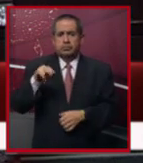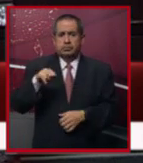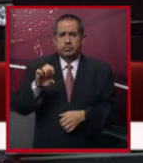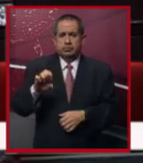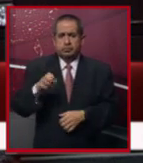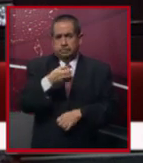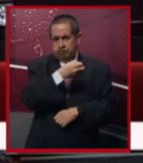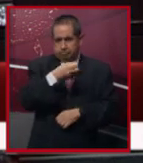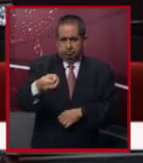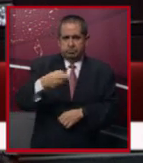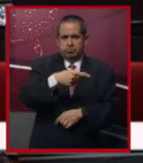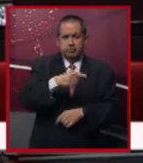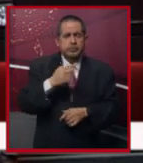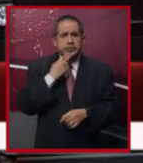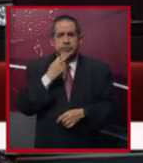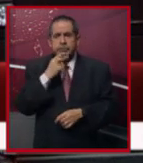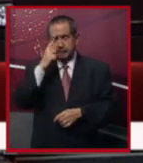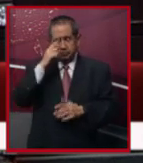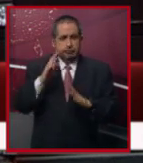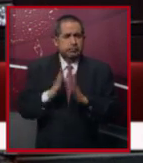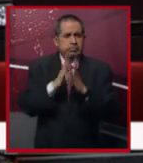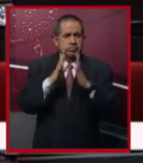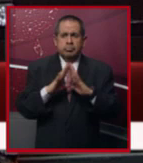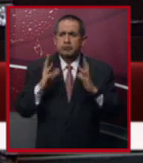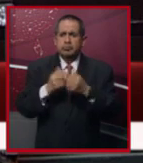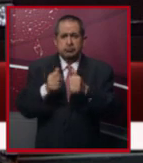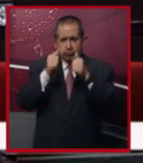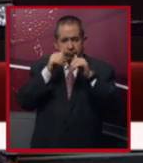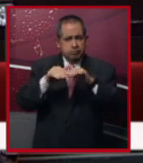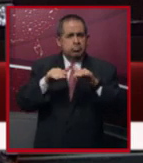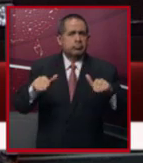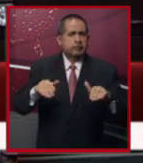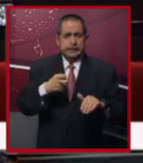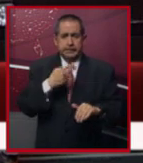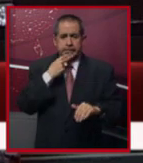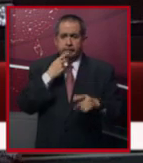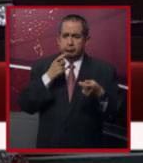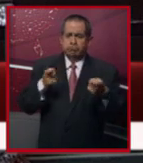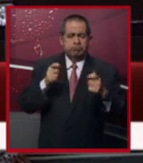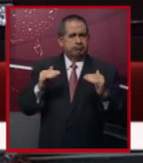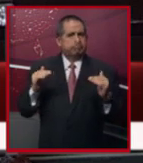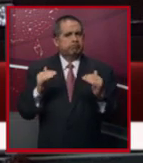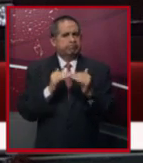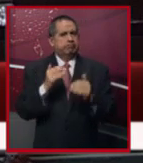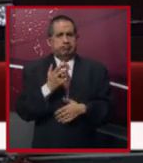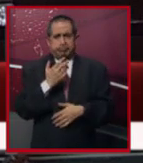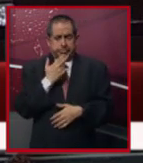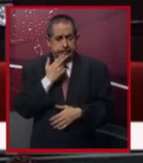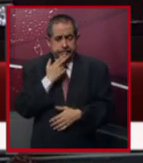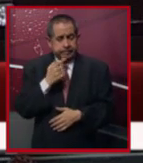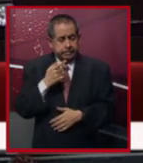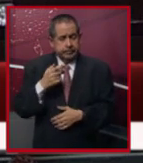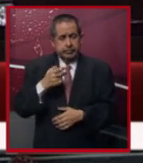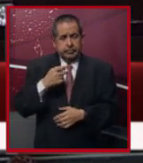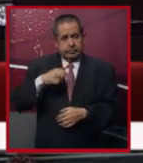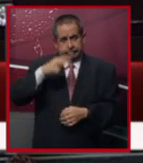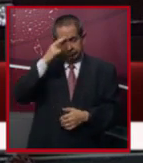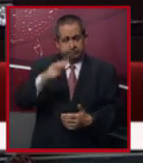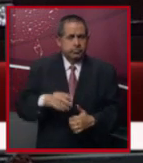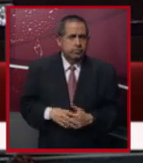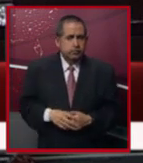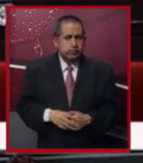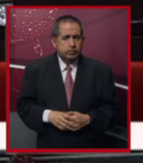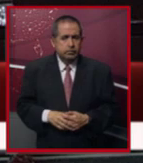a fortalecer nuestra democracia y son una herramienta de gobernabilidad que hasta hoy ha sido letra muerta en México.